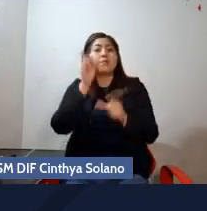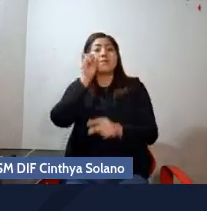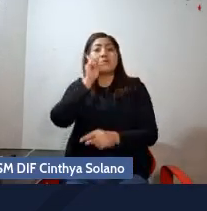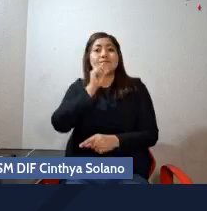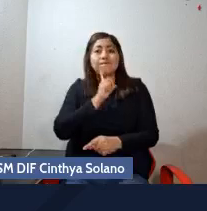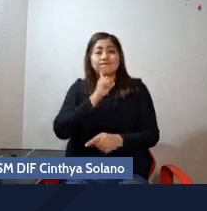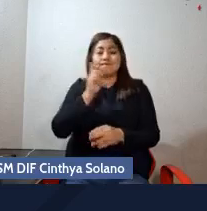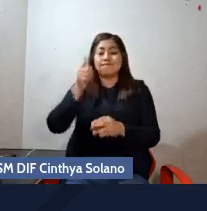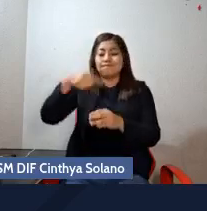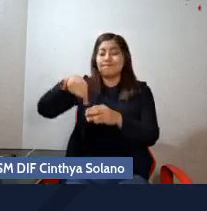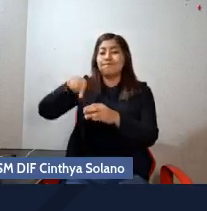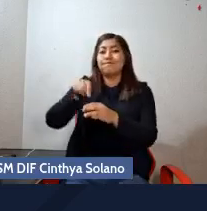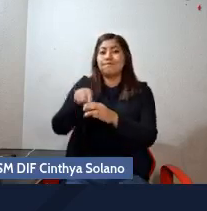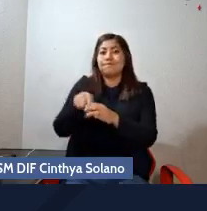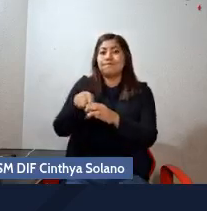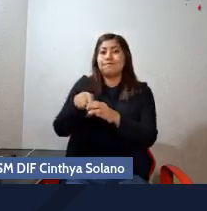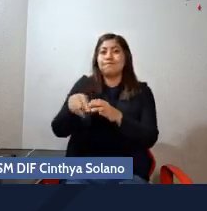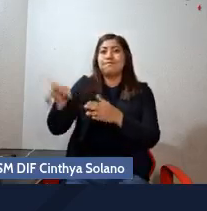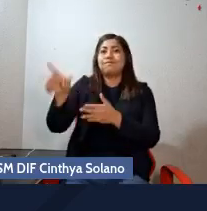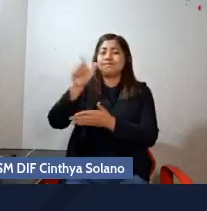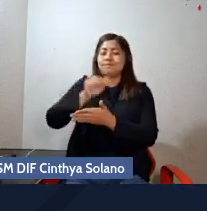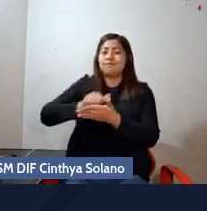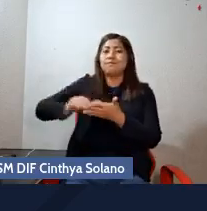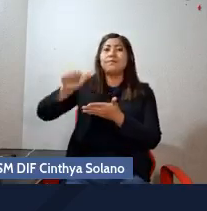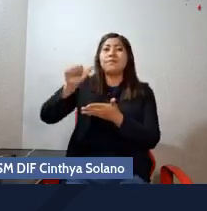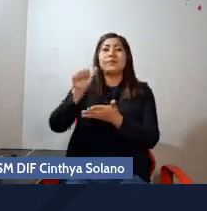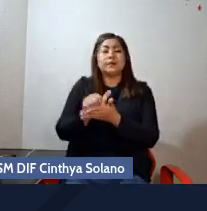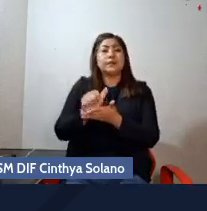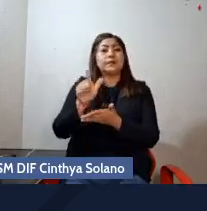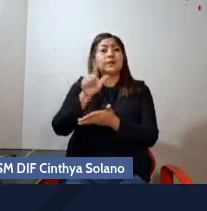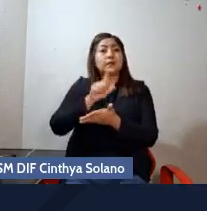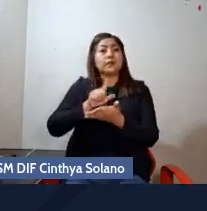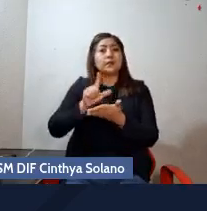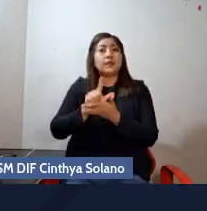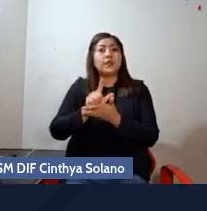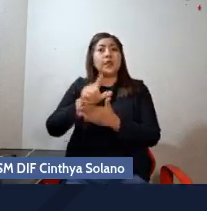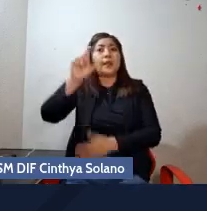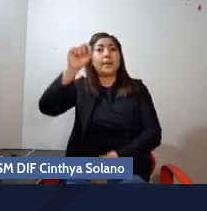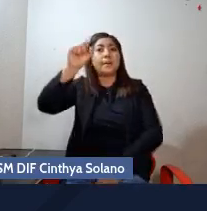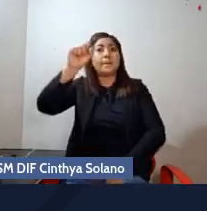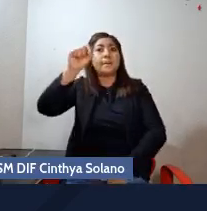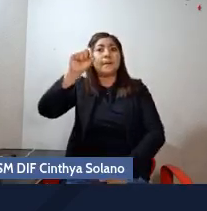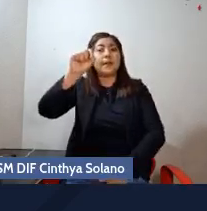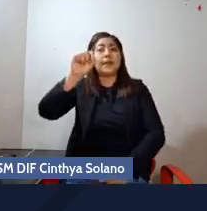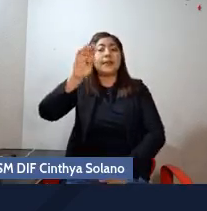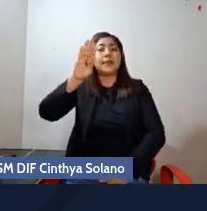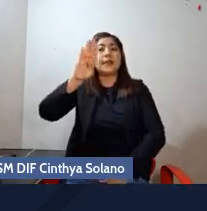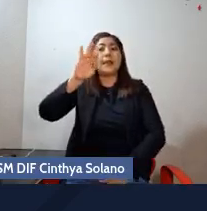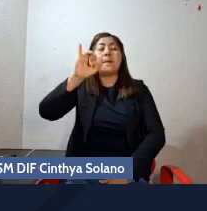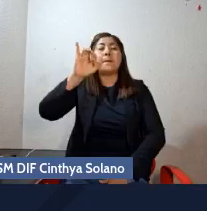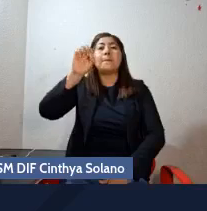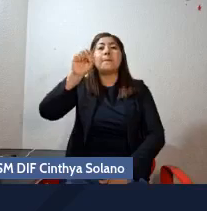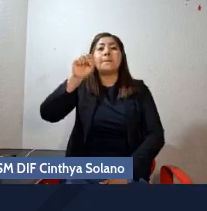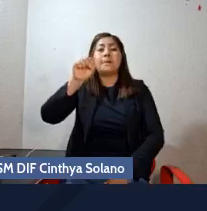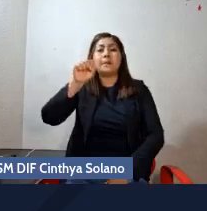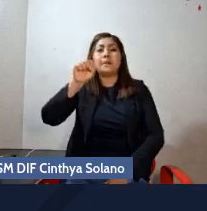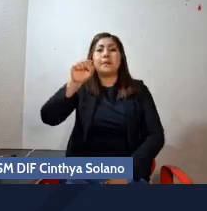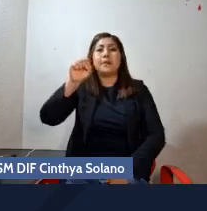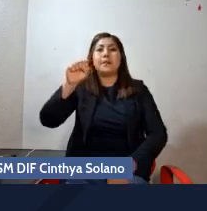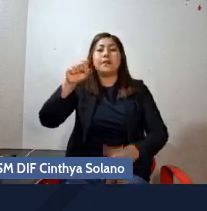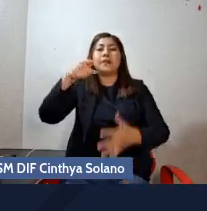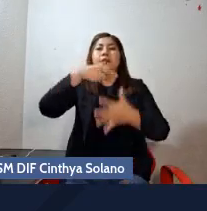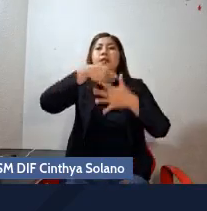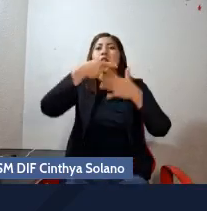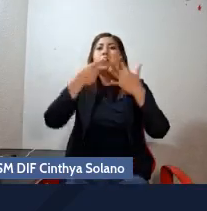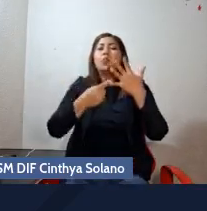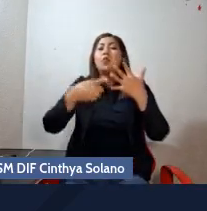delito electoral en la ley, en la materia, es el 20 bis. Se compone de 14 fracciones.